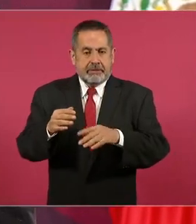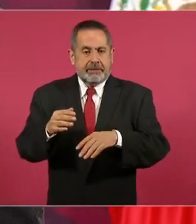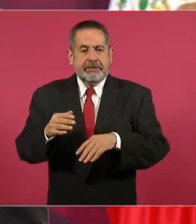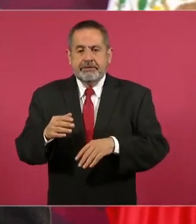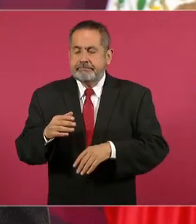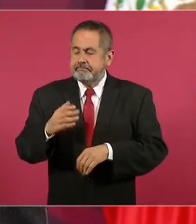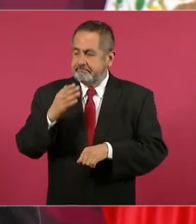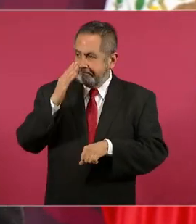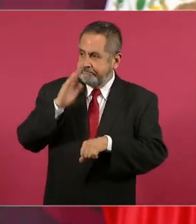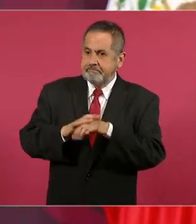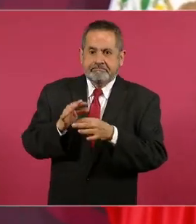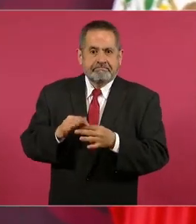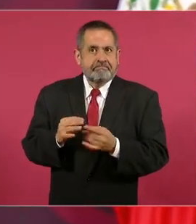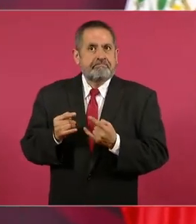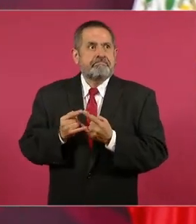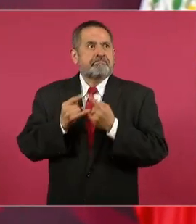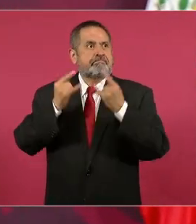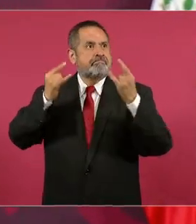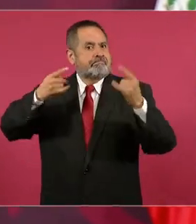histórica,